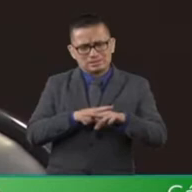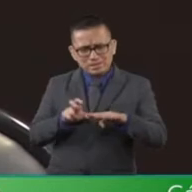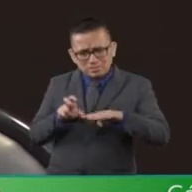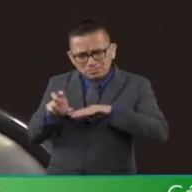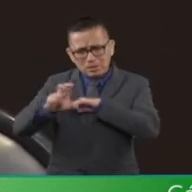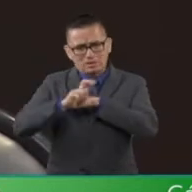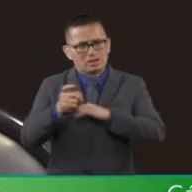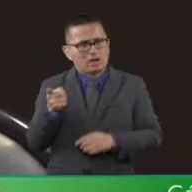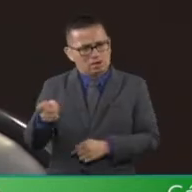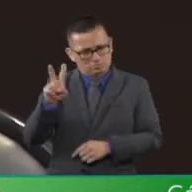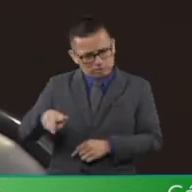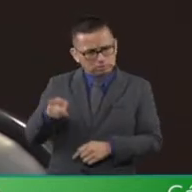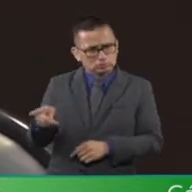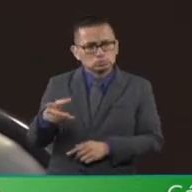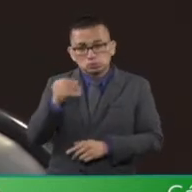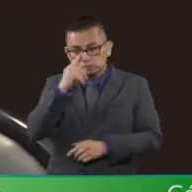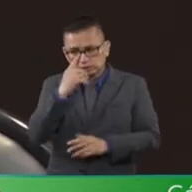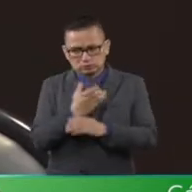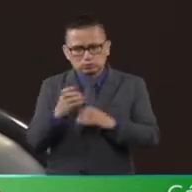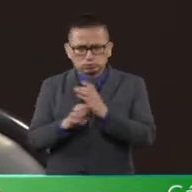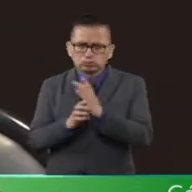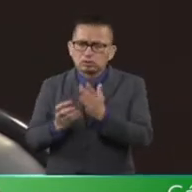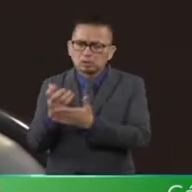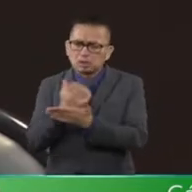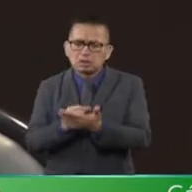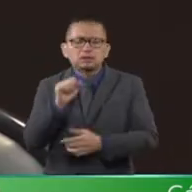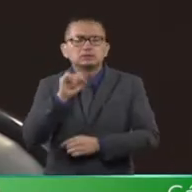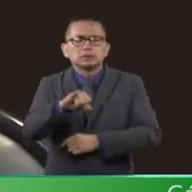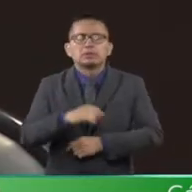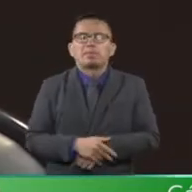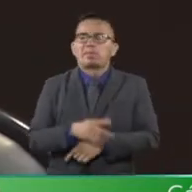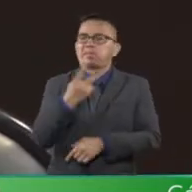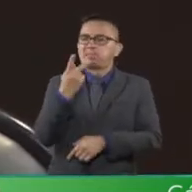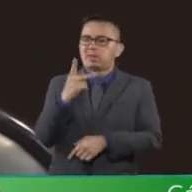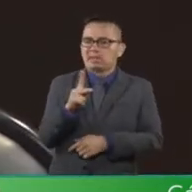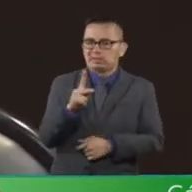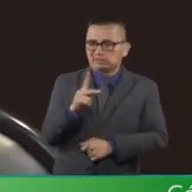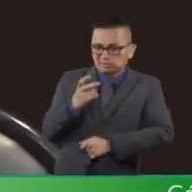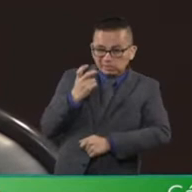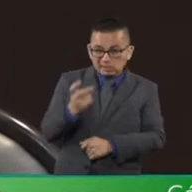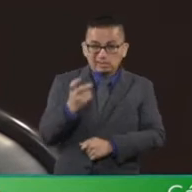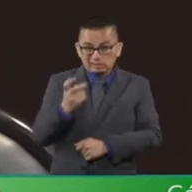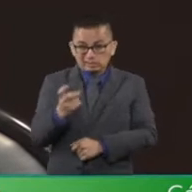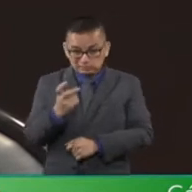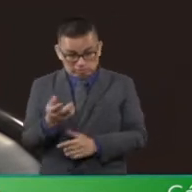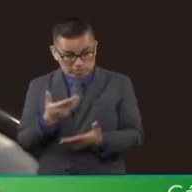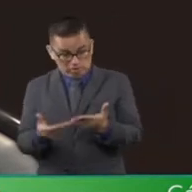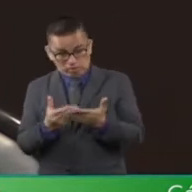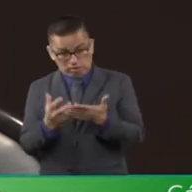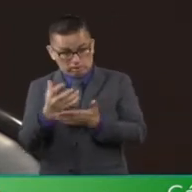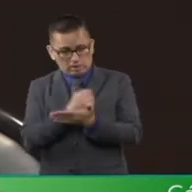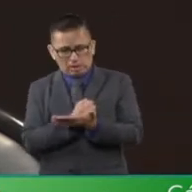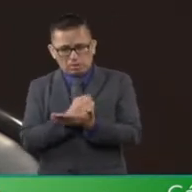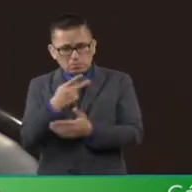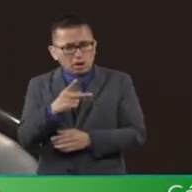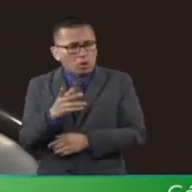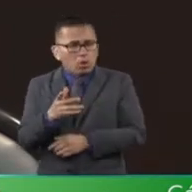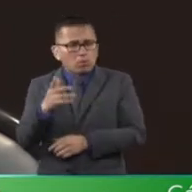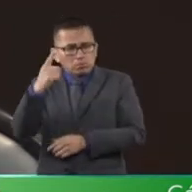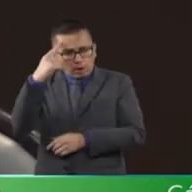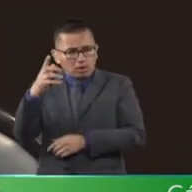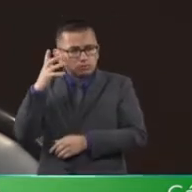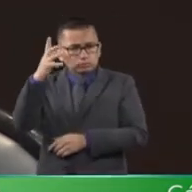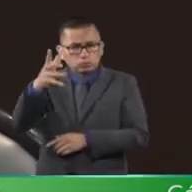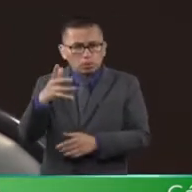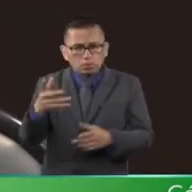ro lo que lo que no reconocemos ni permitiremos es que esto sea a costa del futuro de todas y de todos